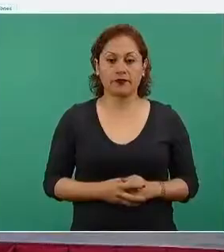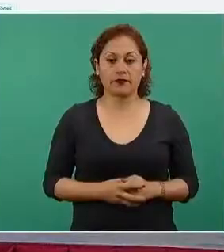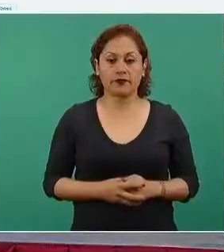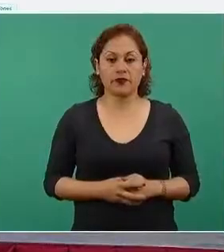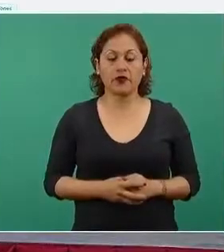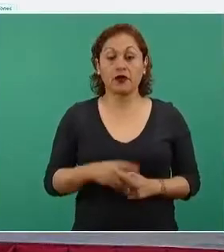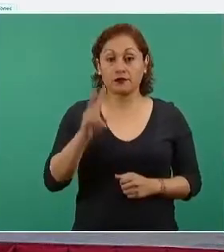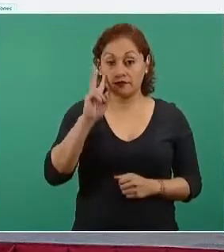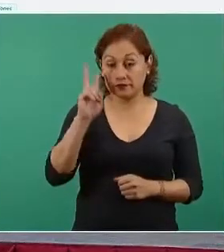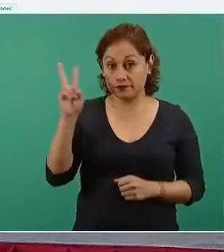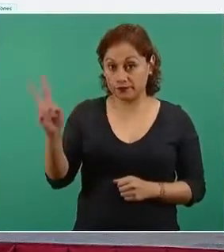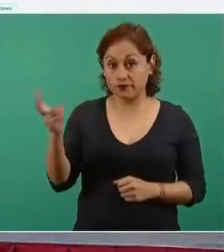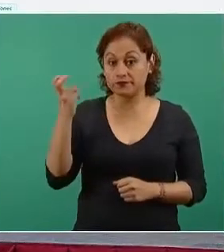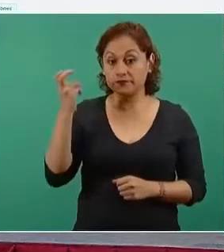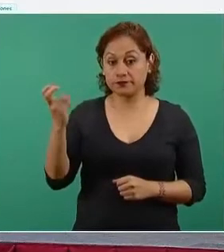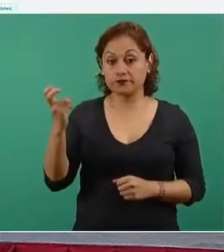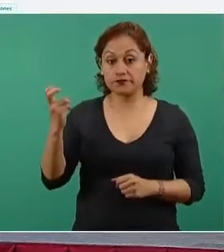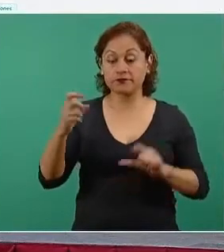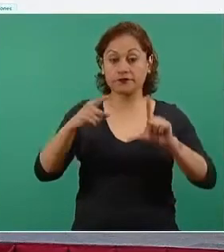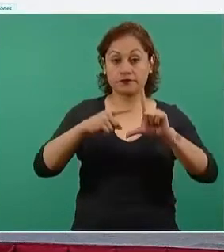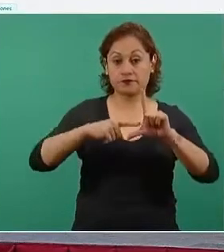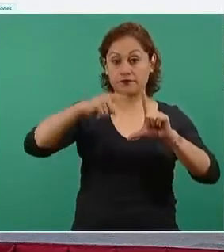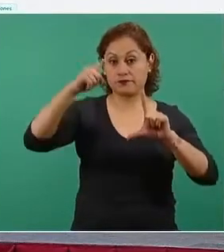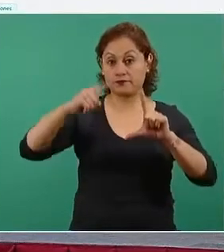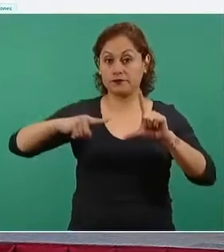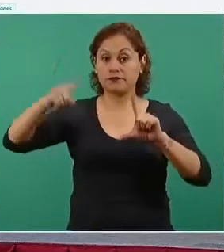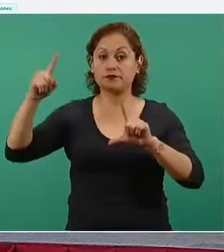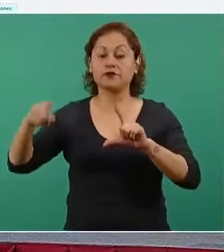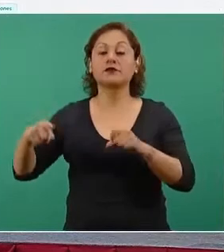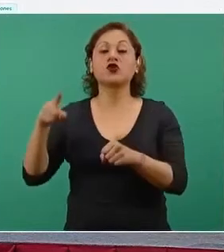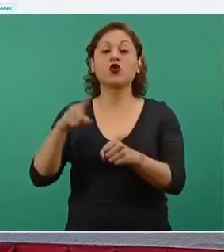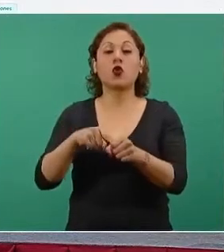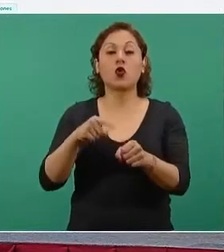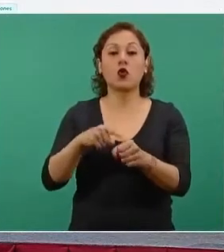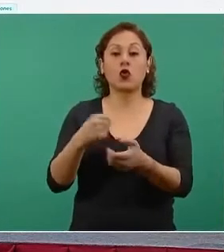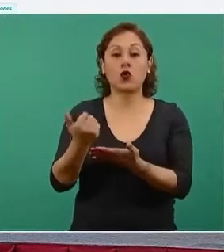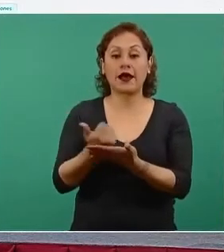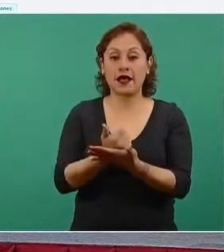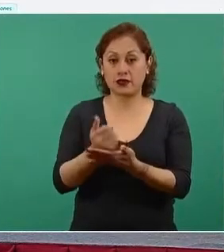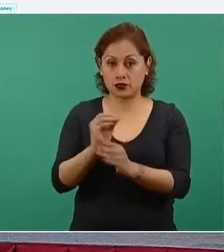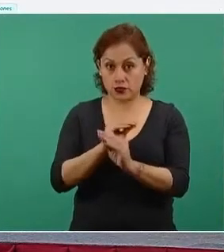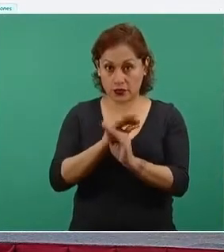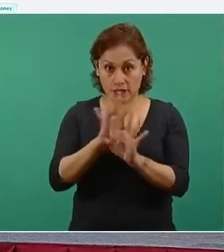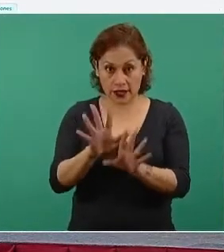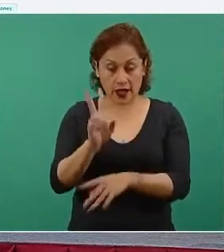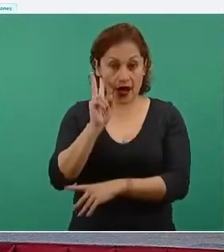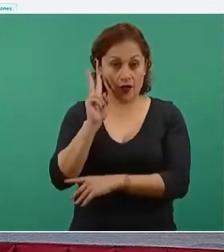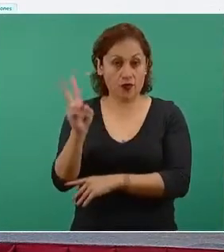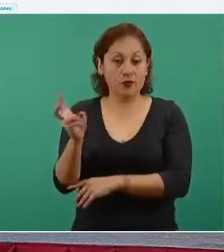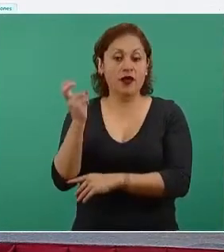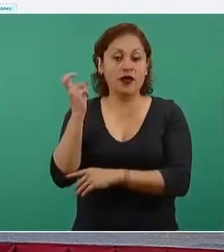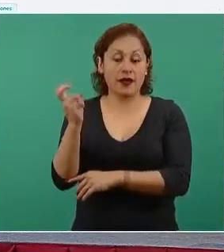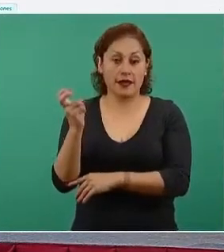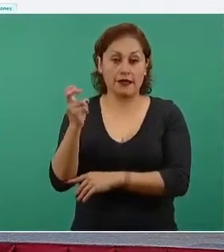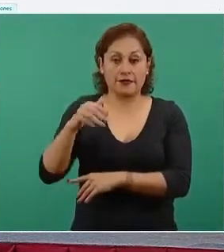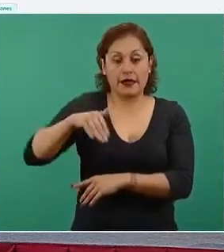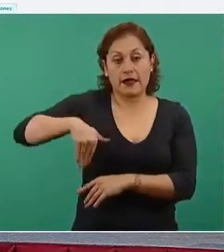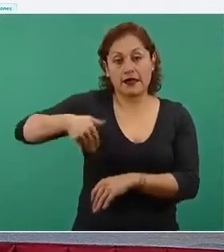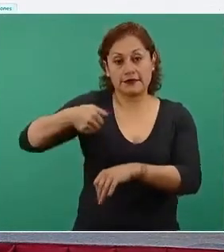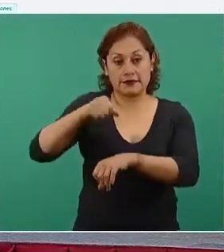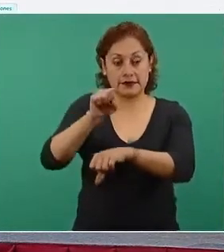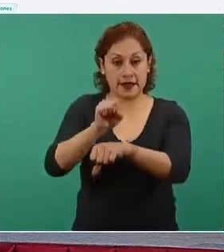observemos pues que en la curva superior, la que está en tono azul más claro, pues es identificable que en las últimas semanas se